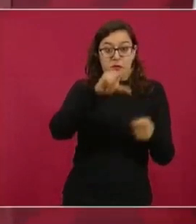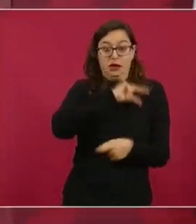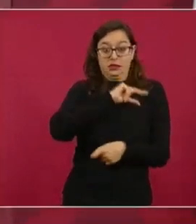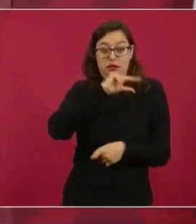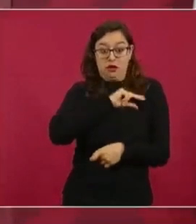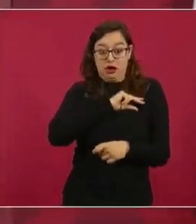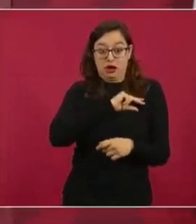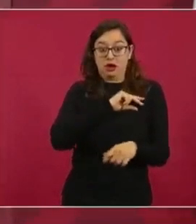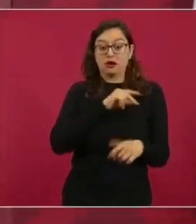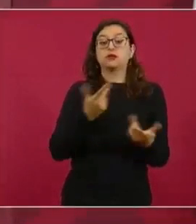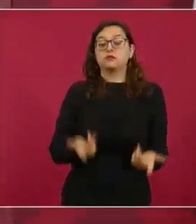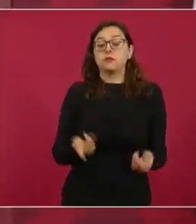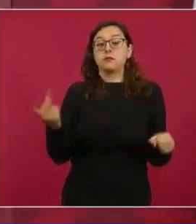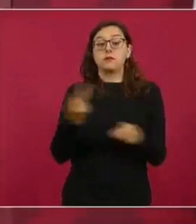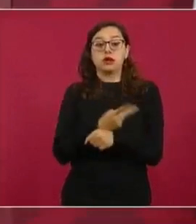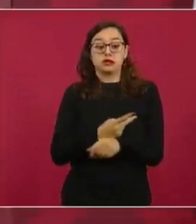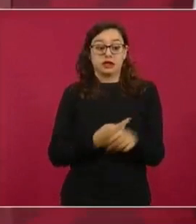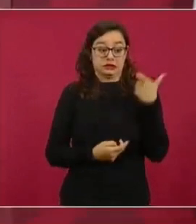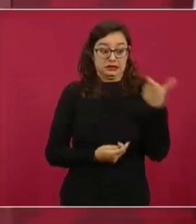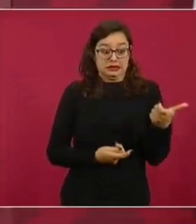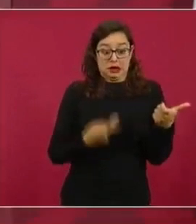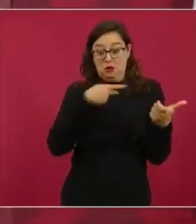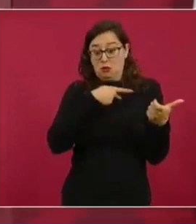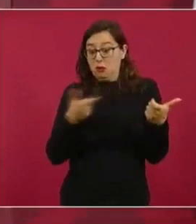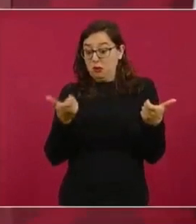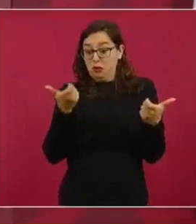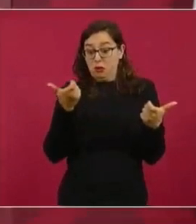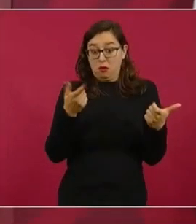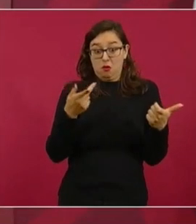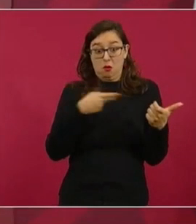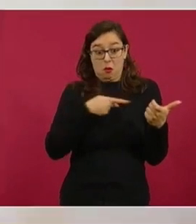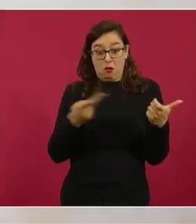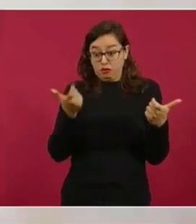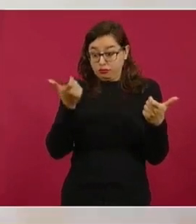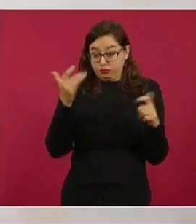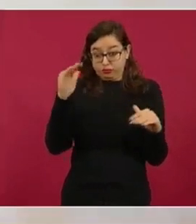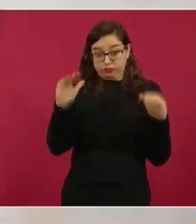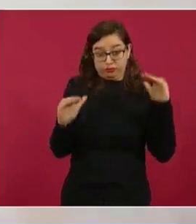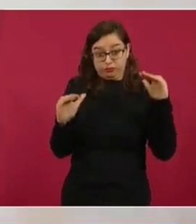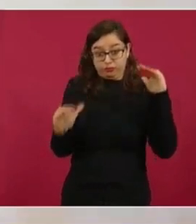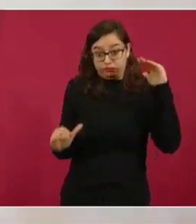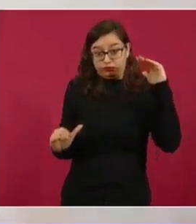cuando se profundiza la desigualdad en México.